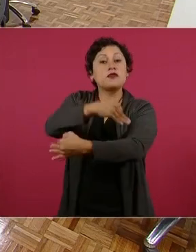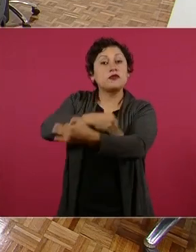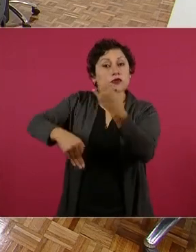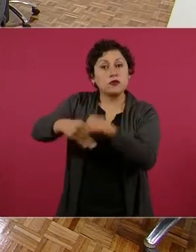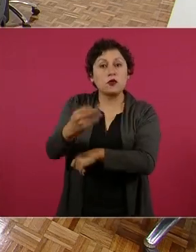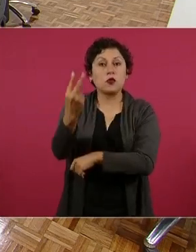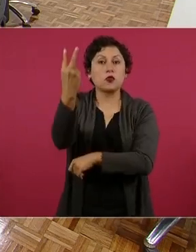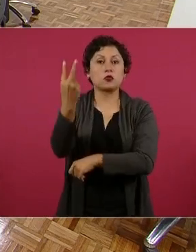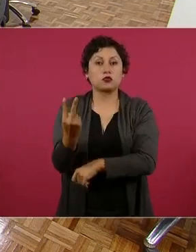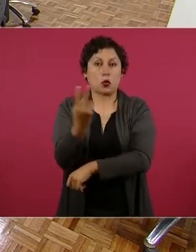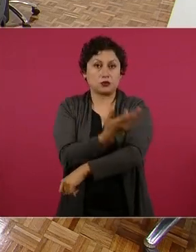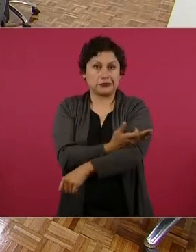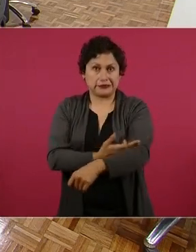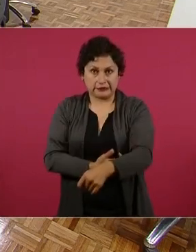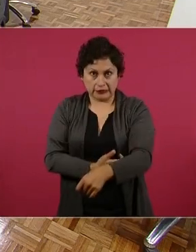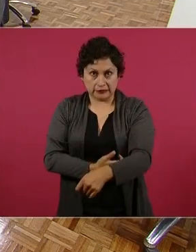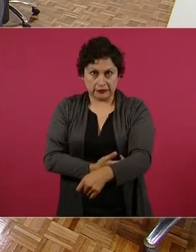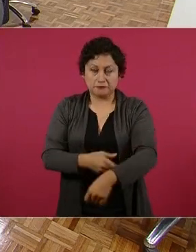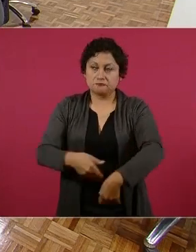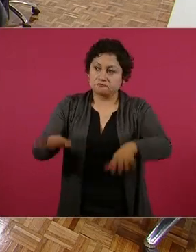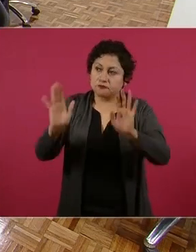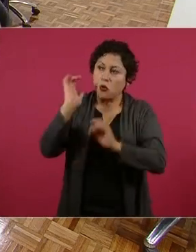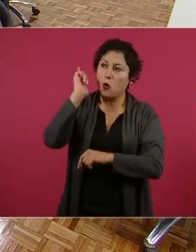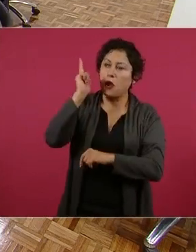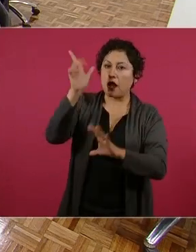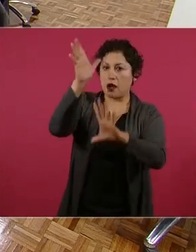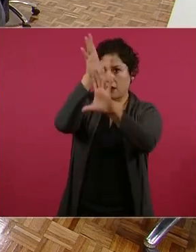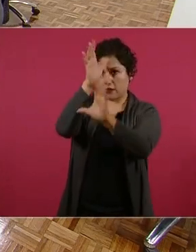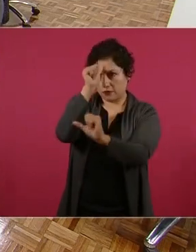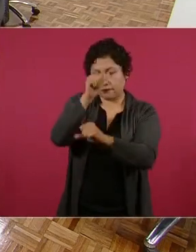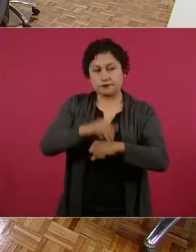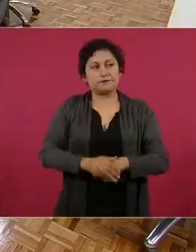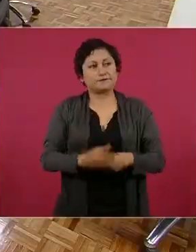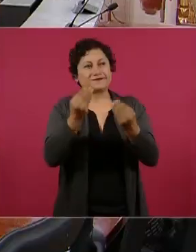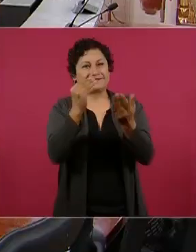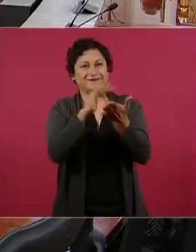a un acuerdo. Sí. Muchas gracias.